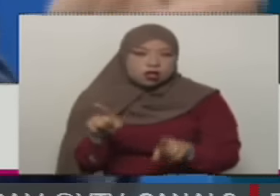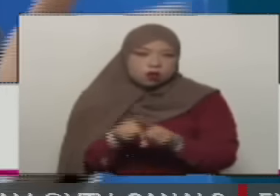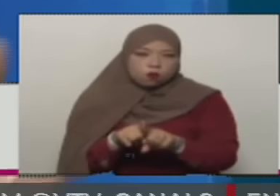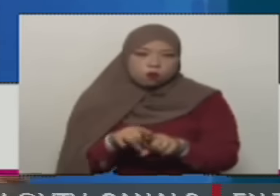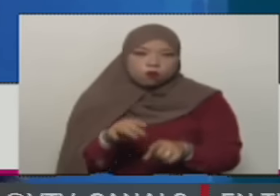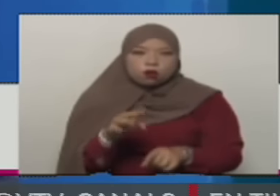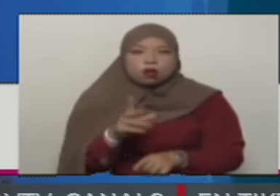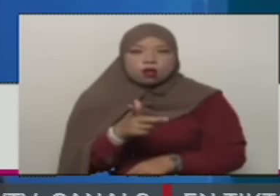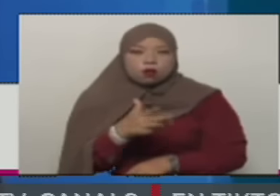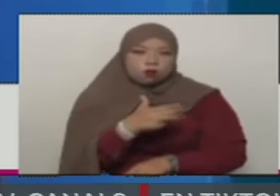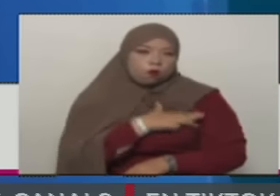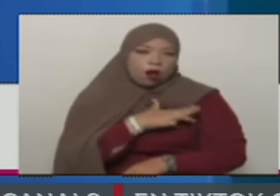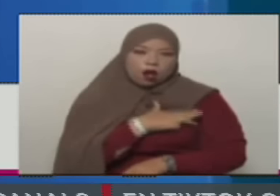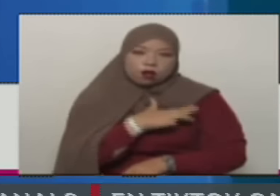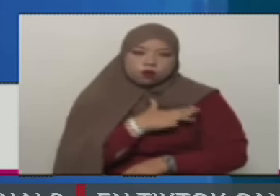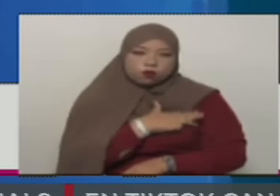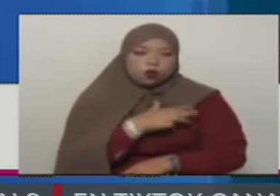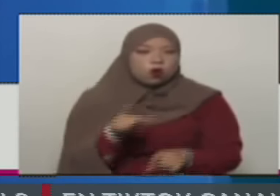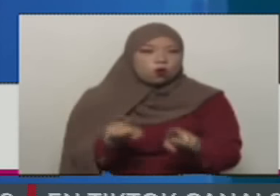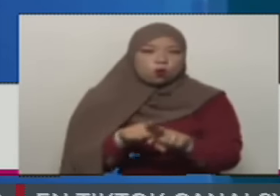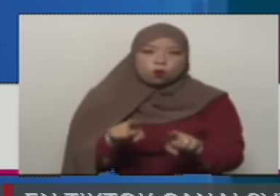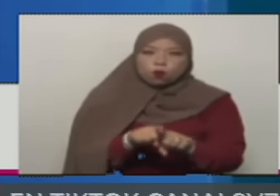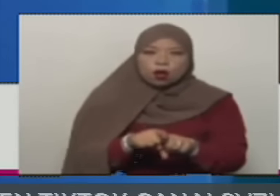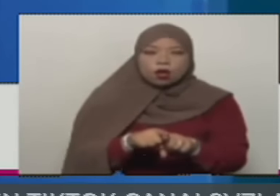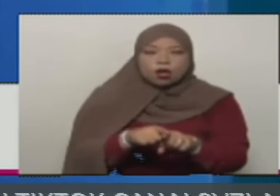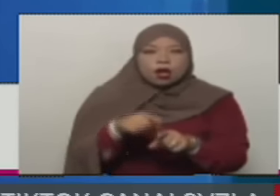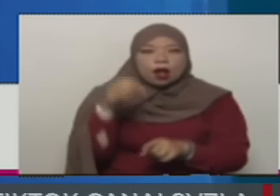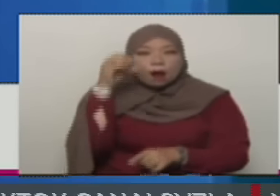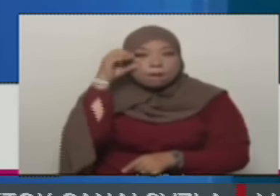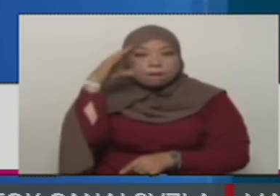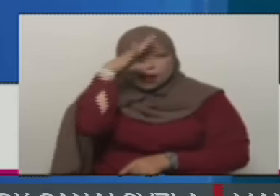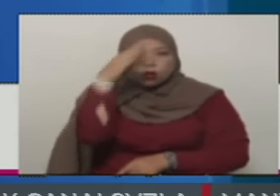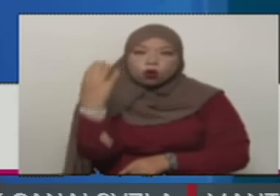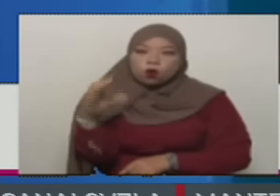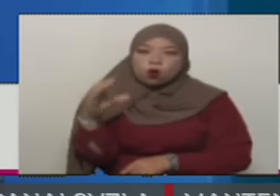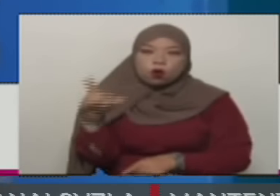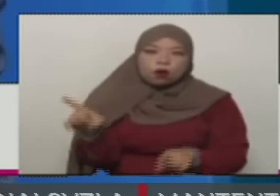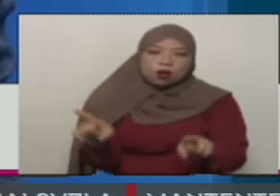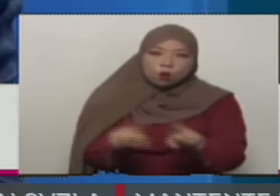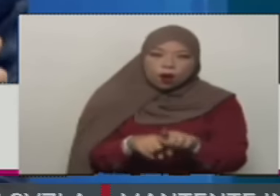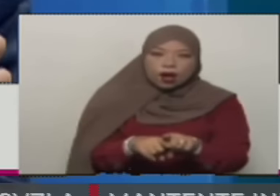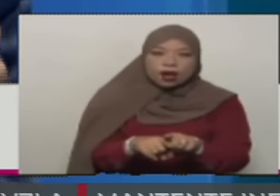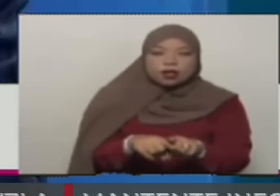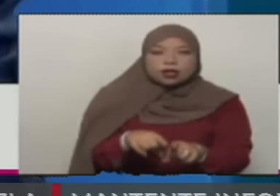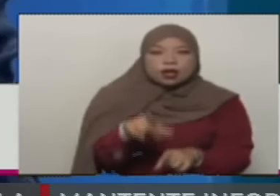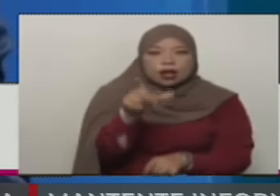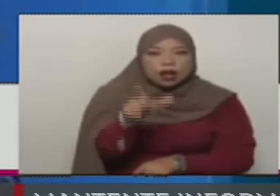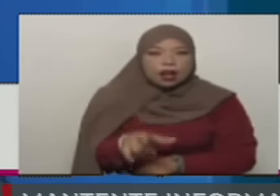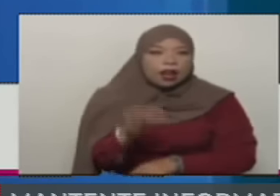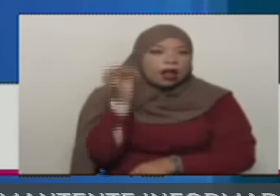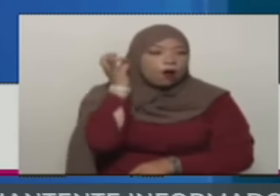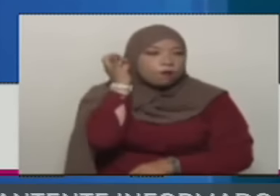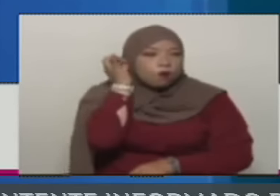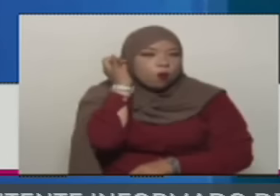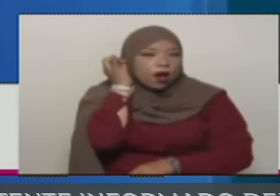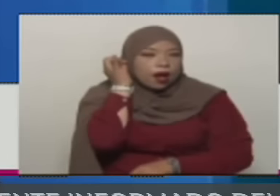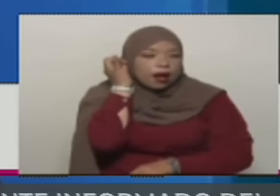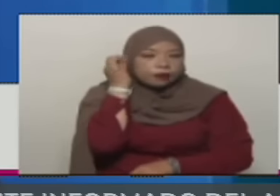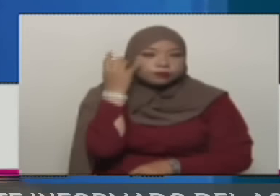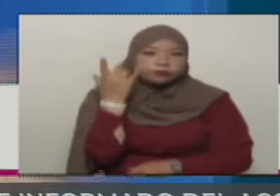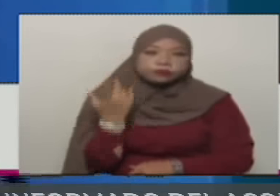Petro que Xiomara, no es lo mismo Bolivia que Nicaragua, no es lo mismo Cuba que el